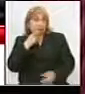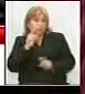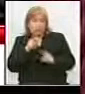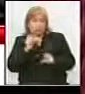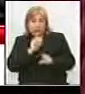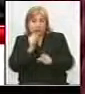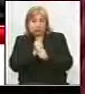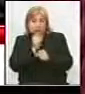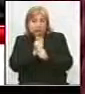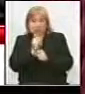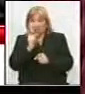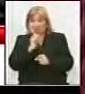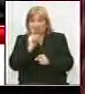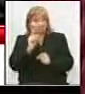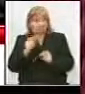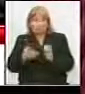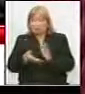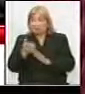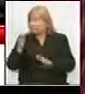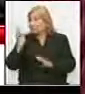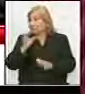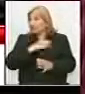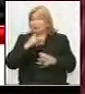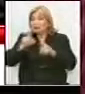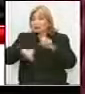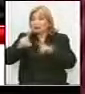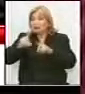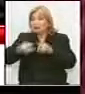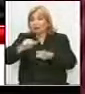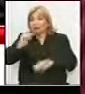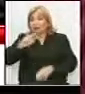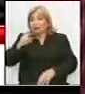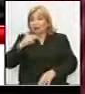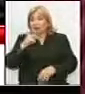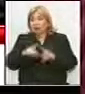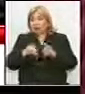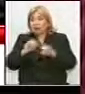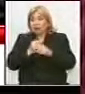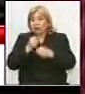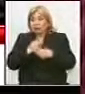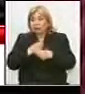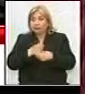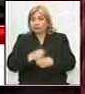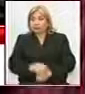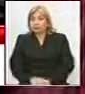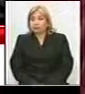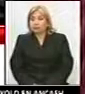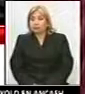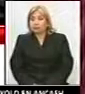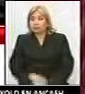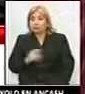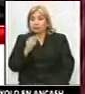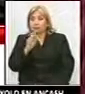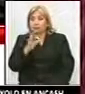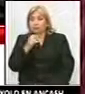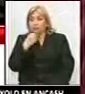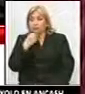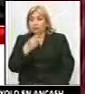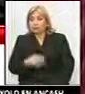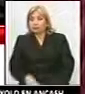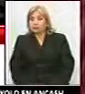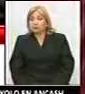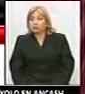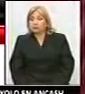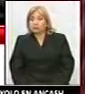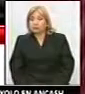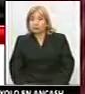en algunas áreas. ¿Sí? De la región Callao, él es CPC, contador público. Uh-huh. ¿No